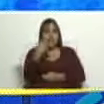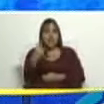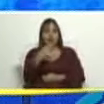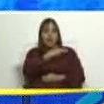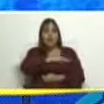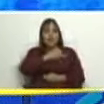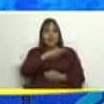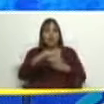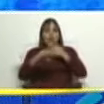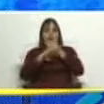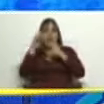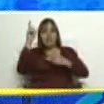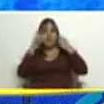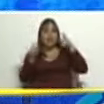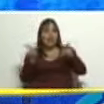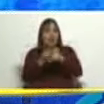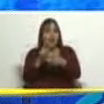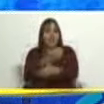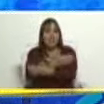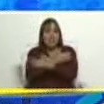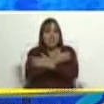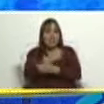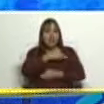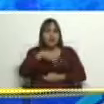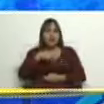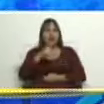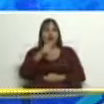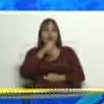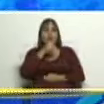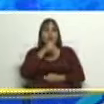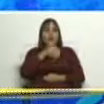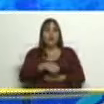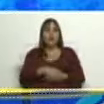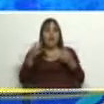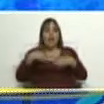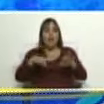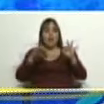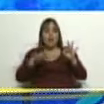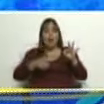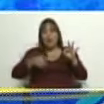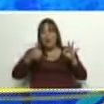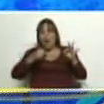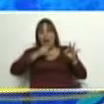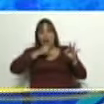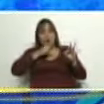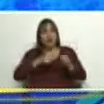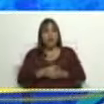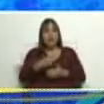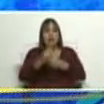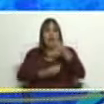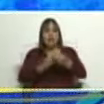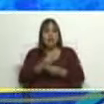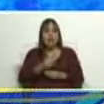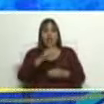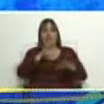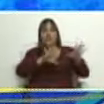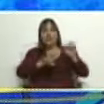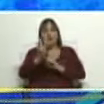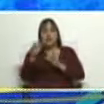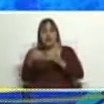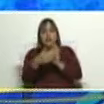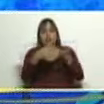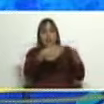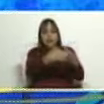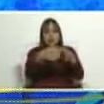Igualdad Hugo Chávez, a abrazar a nuestros adultos mayores, sobre todo los más mayores. Vamos a crear 12.000 círculos de abuelos